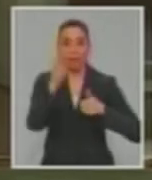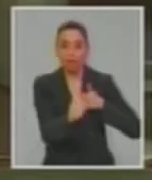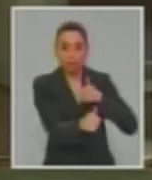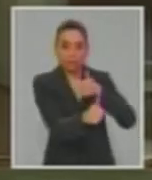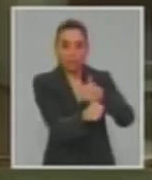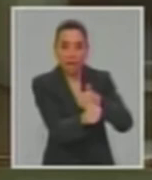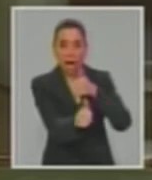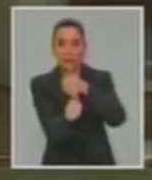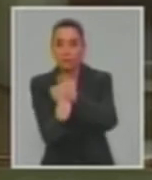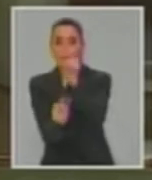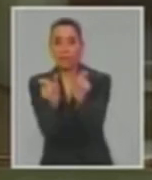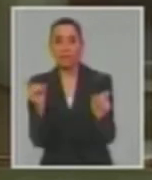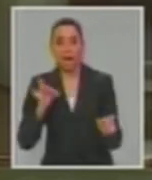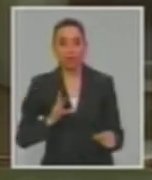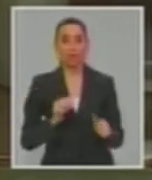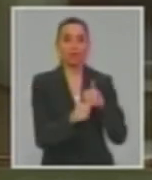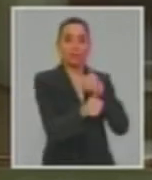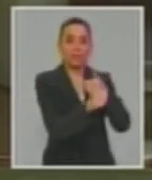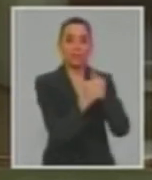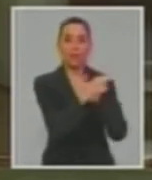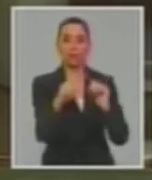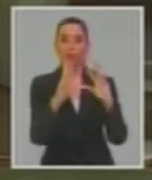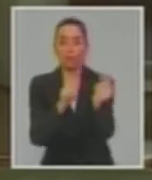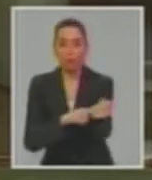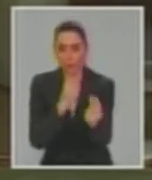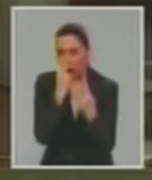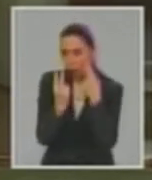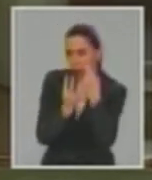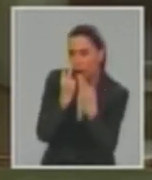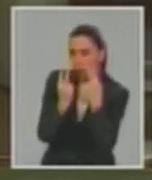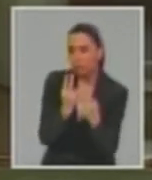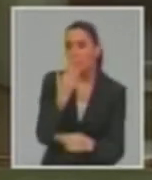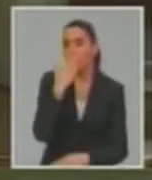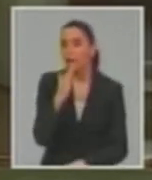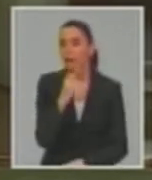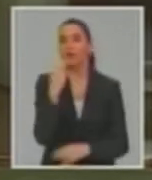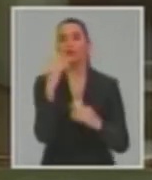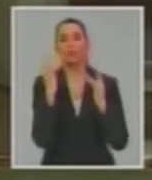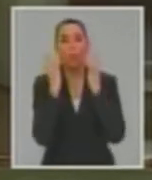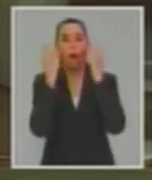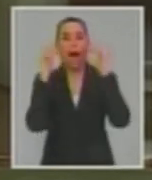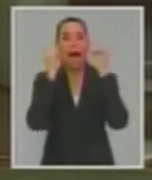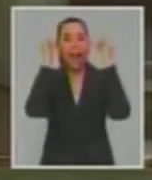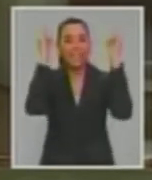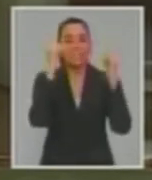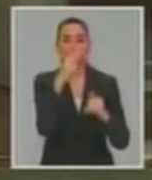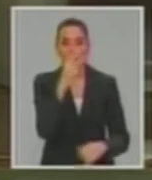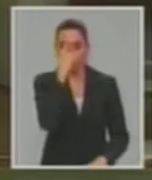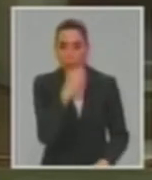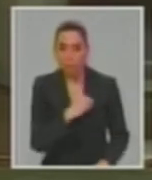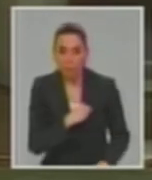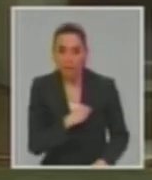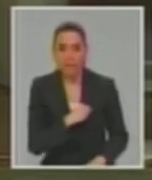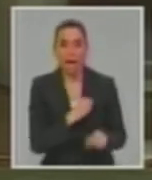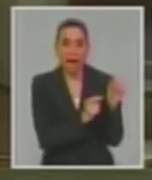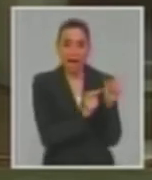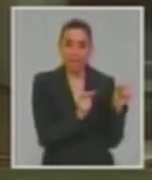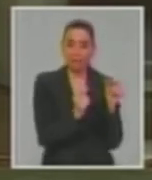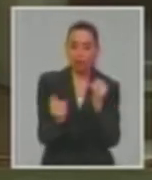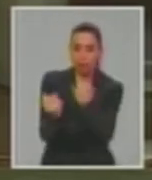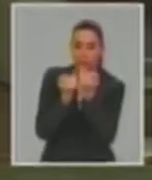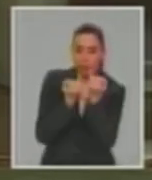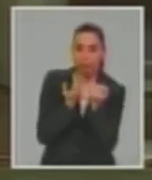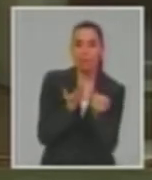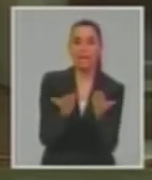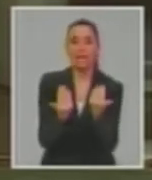acerquen a los chilenos y a sus familias, conozcan mejor sus alegrías y sus penas, se informen de sus